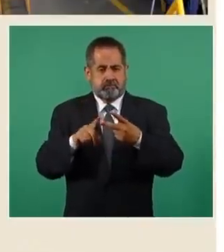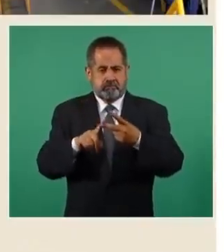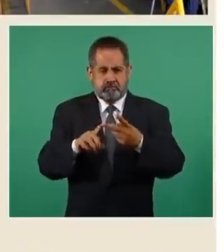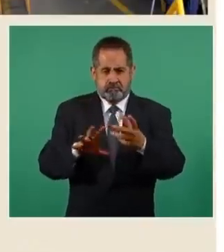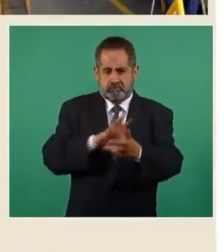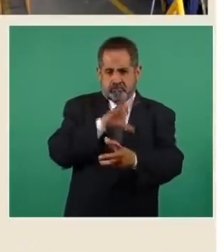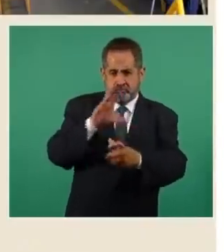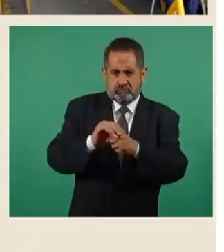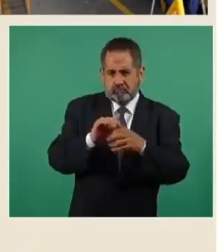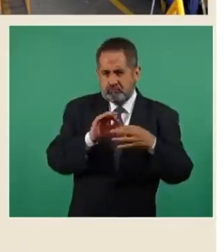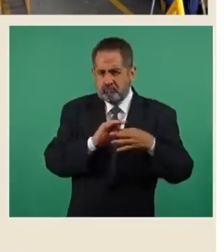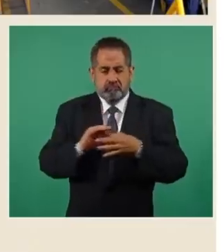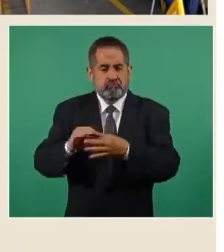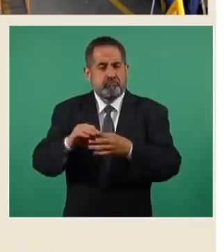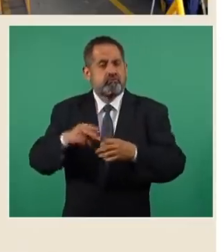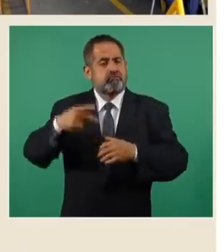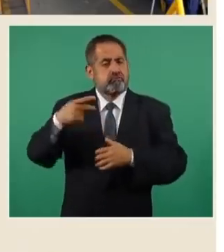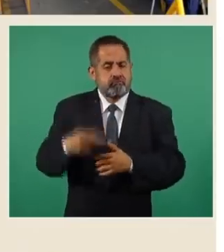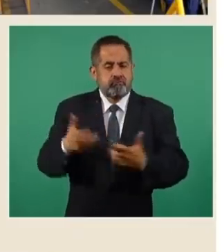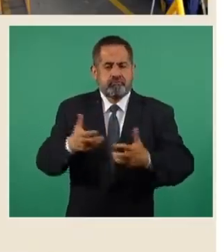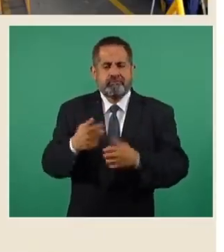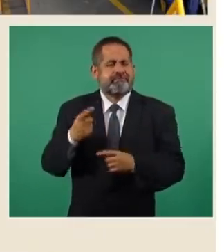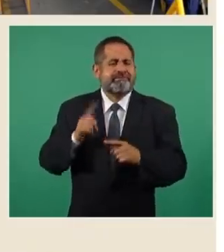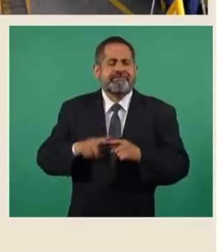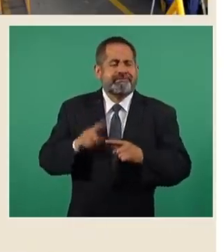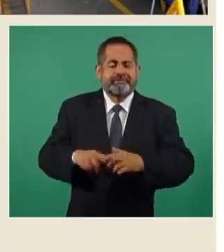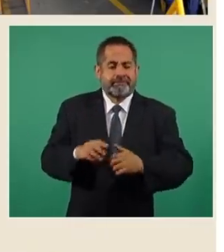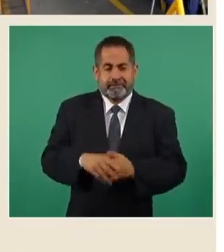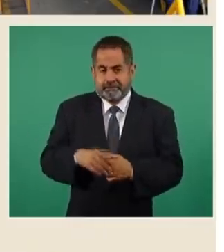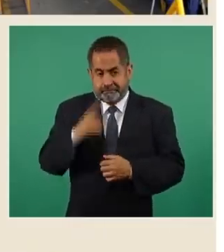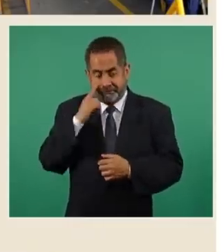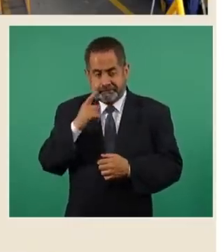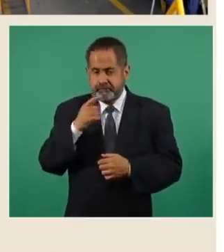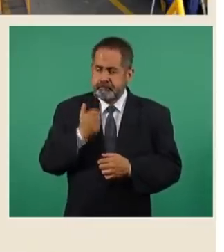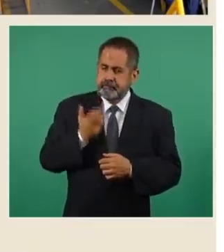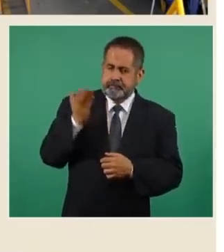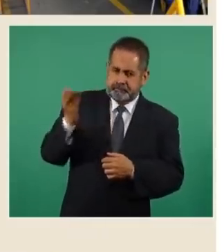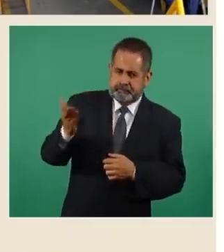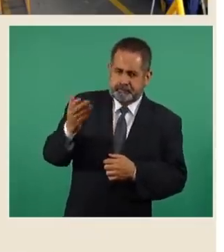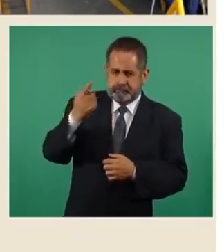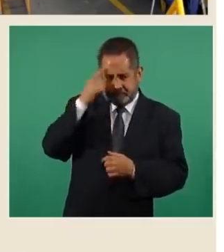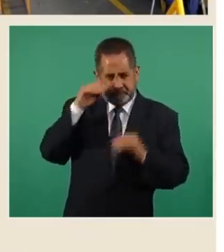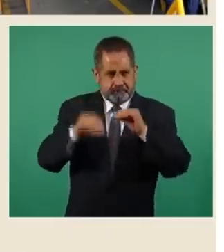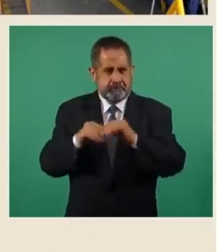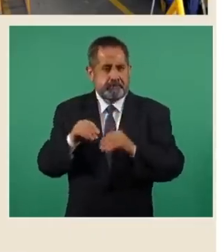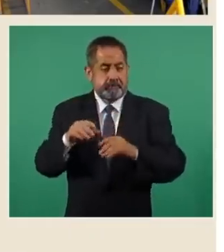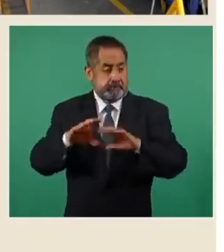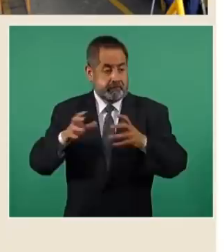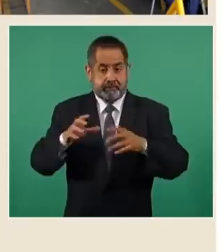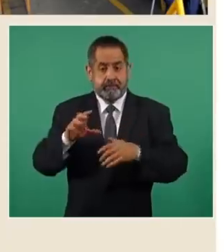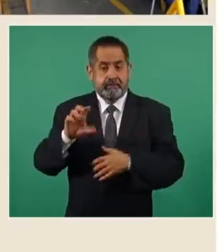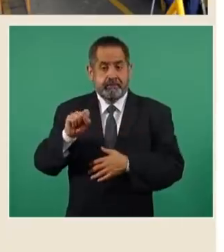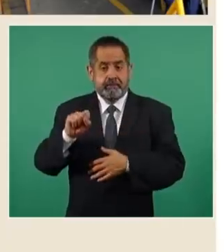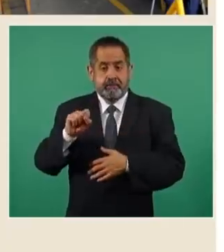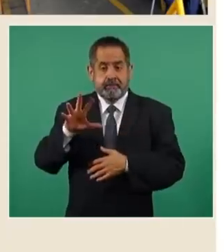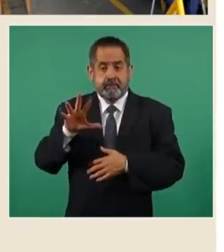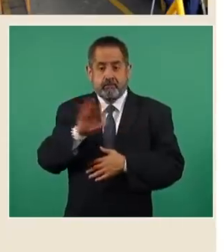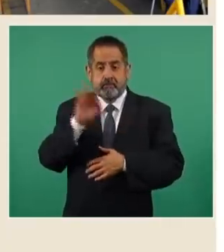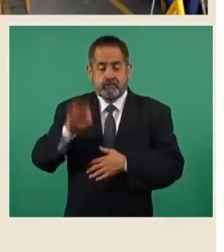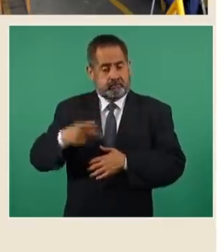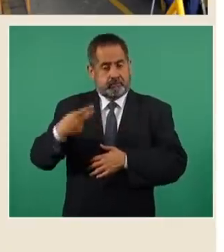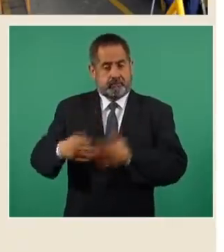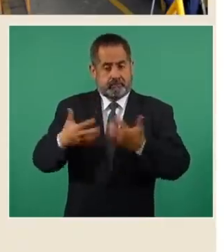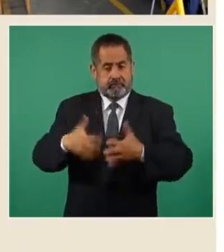integración nacional. Esto es muy importante. Nosotros habíamos pedido que fuese un 65% de grado de integración.